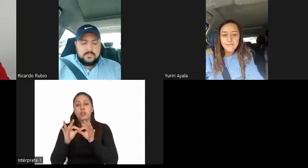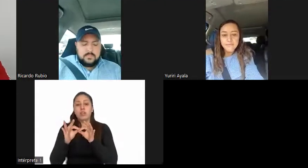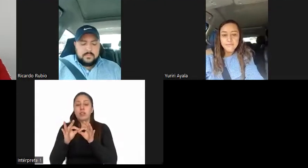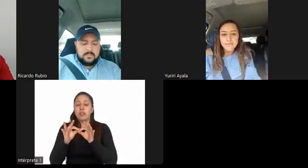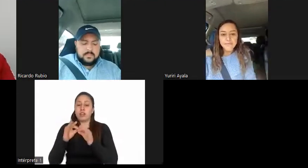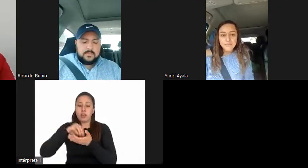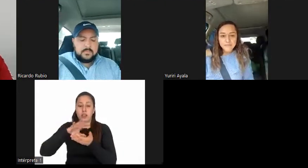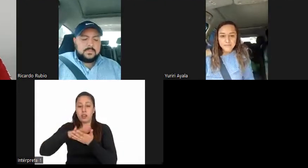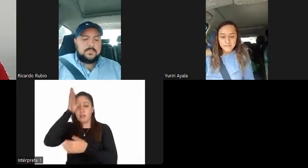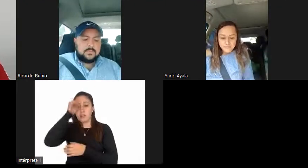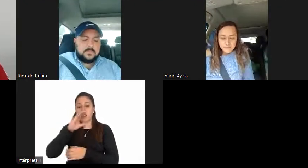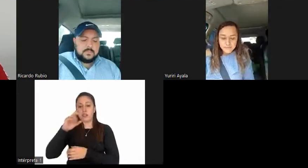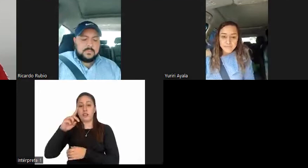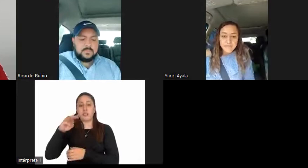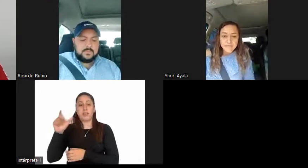acuerdo